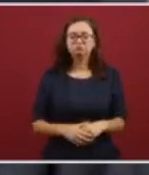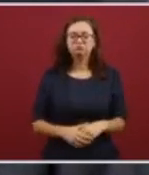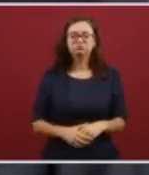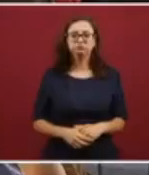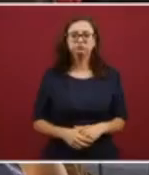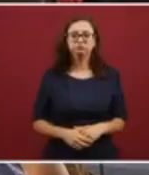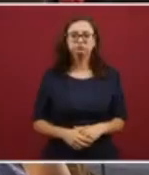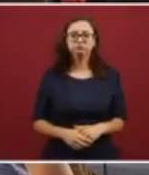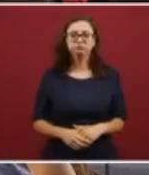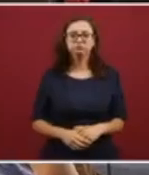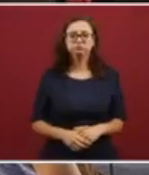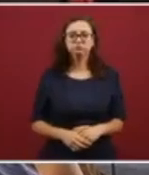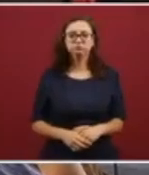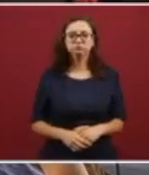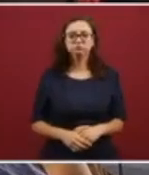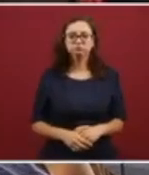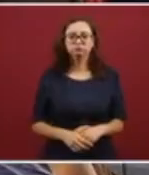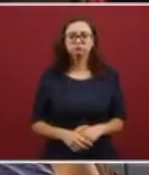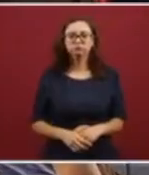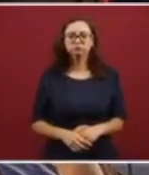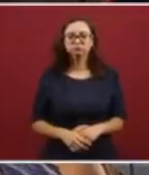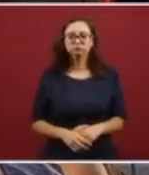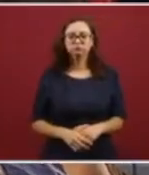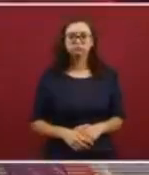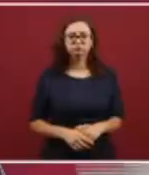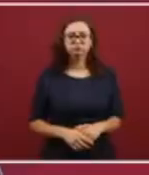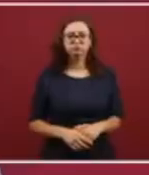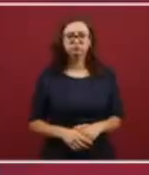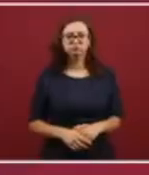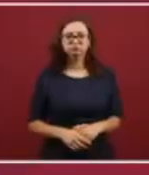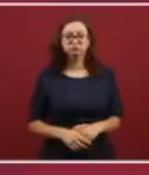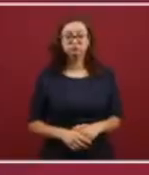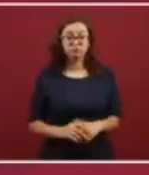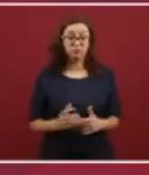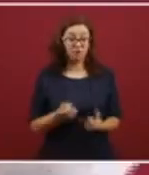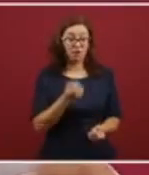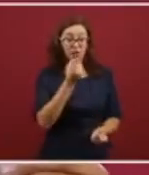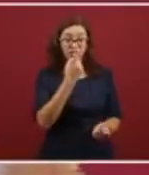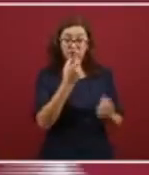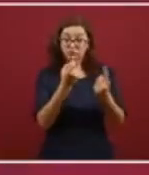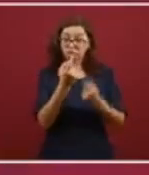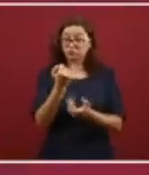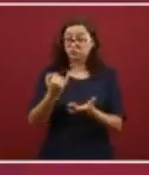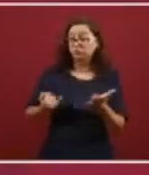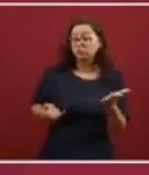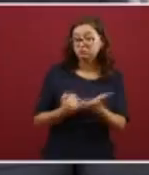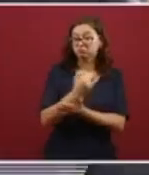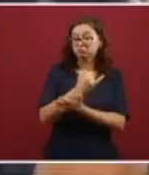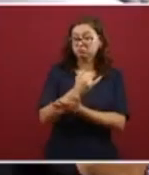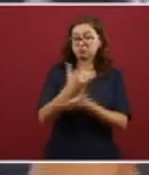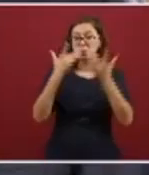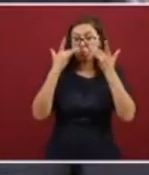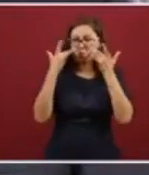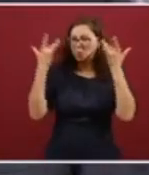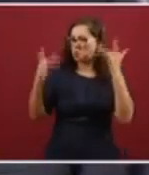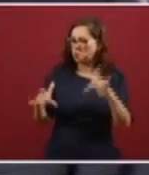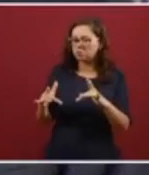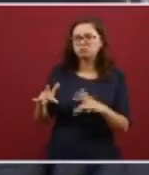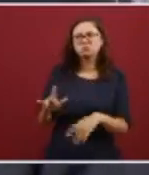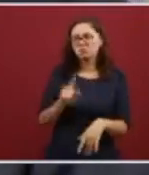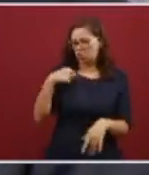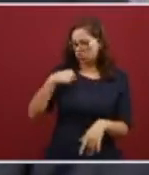Incluso les digo, respeto a quienes toman esta decisión planteando, no estoy de